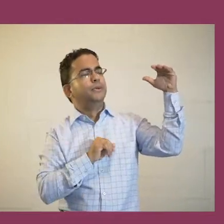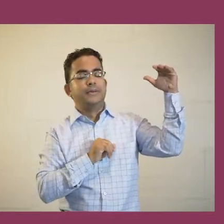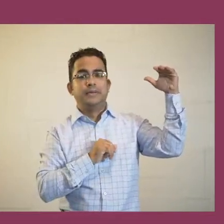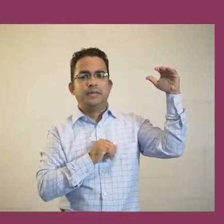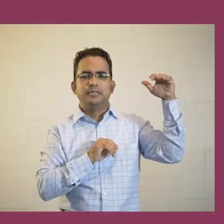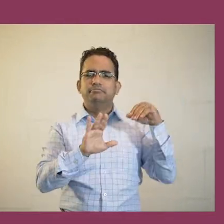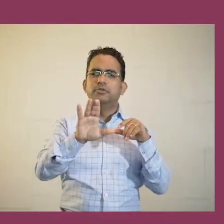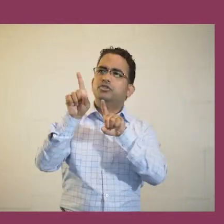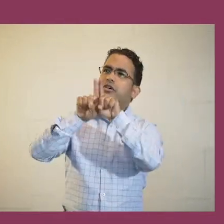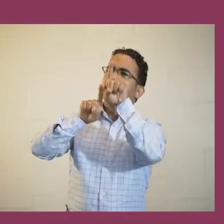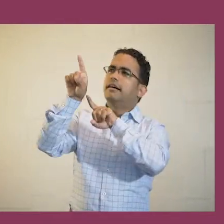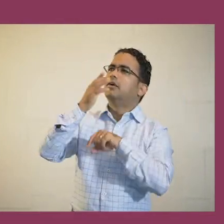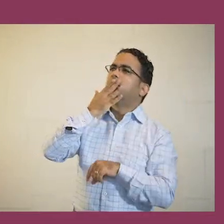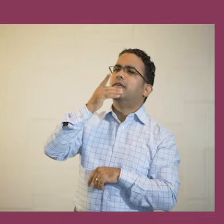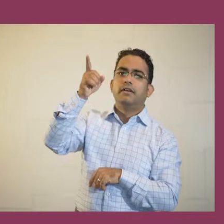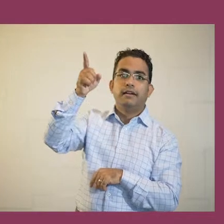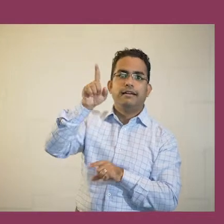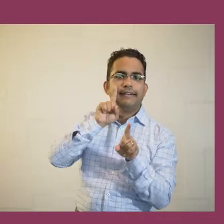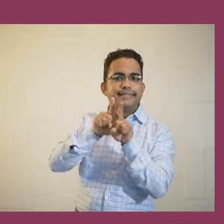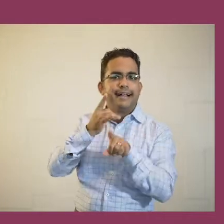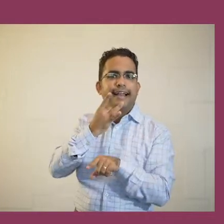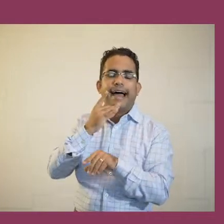¿Y de qué color son las estrellas? Del color de la luz.